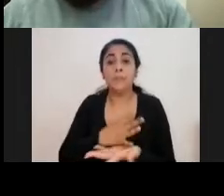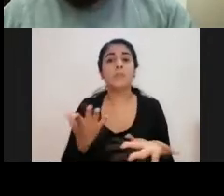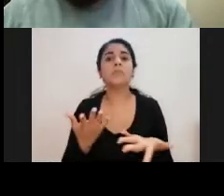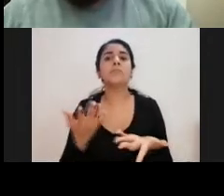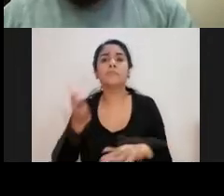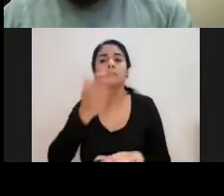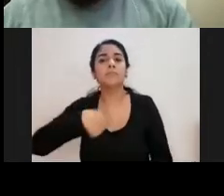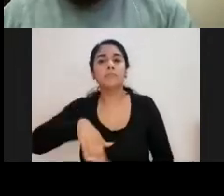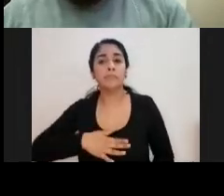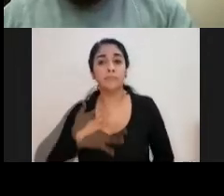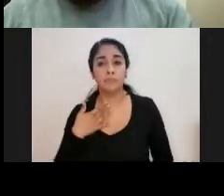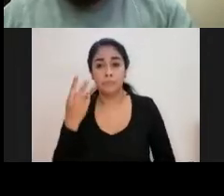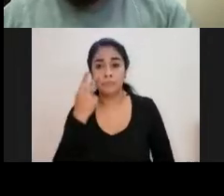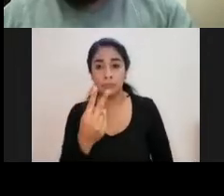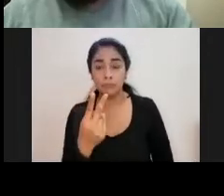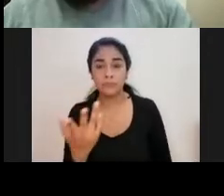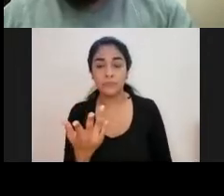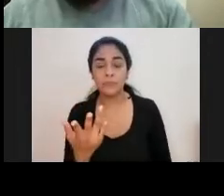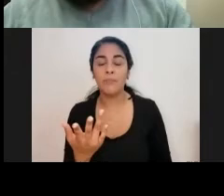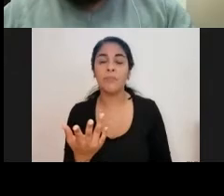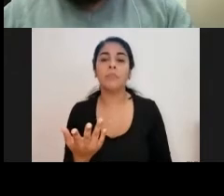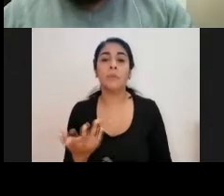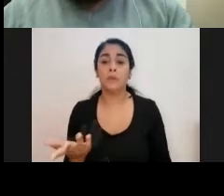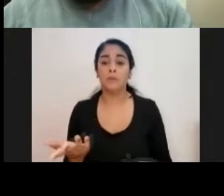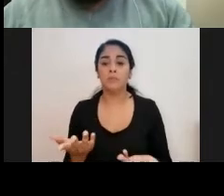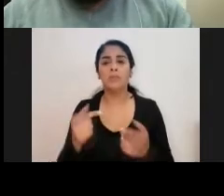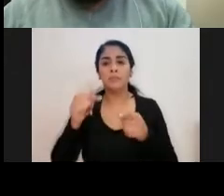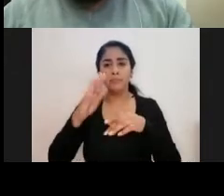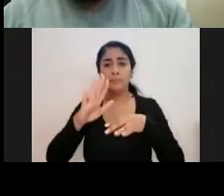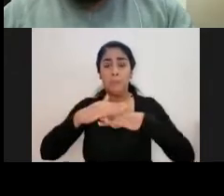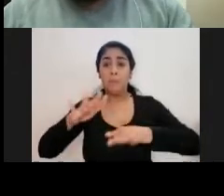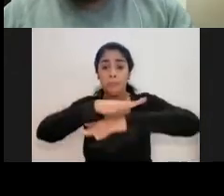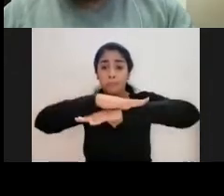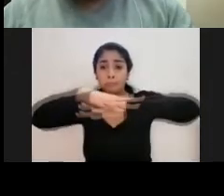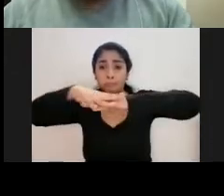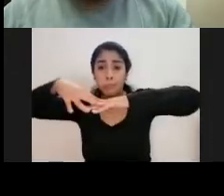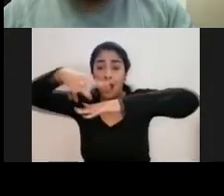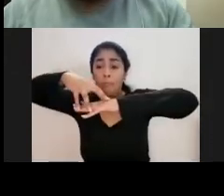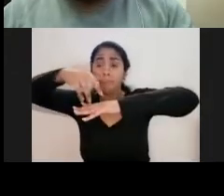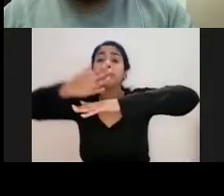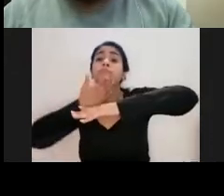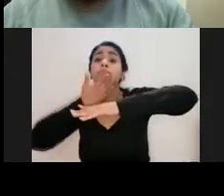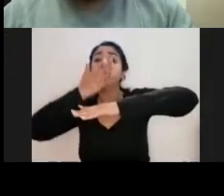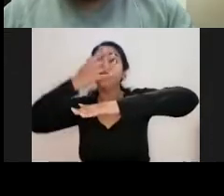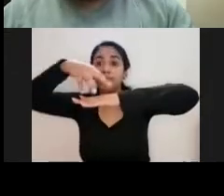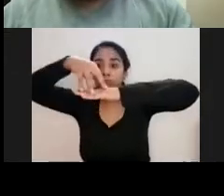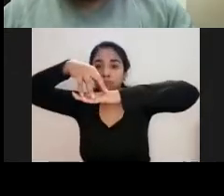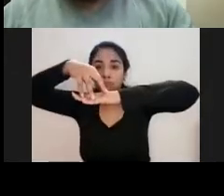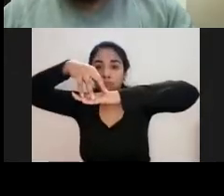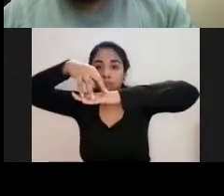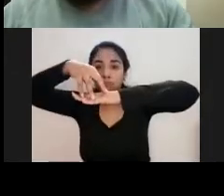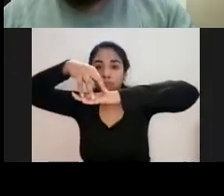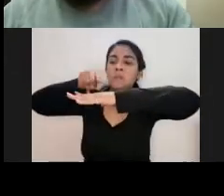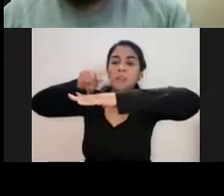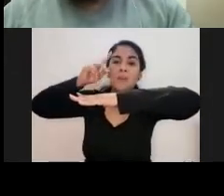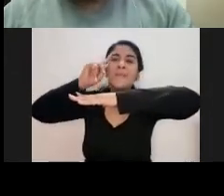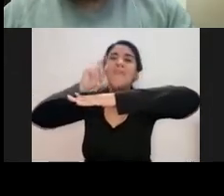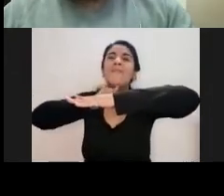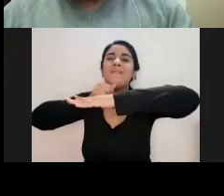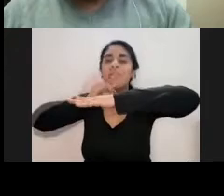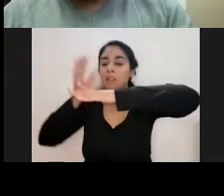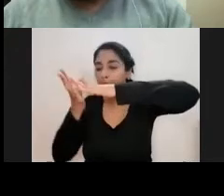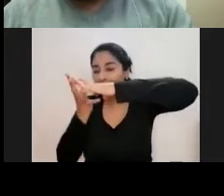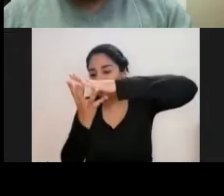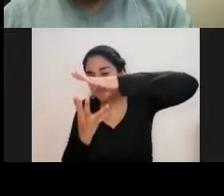viendo, ¿cierto?, es este iceberg que está acá, pero nos falta ver todo esto, que es el análisis